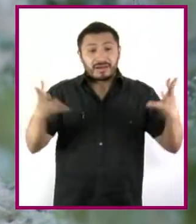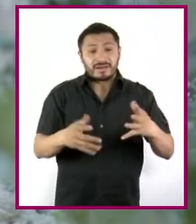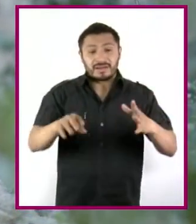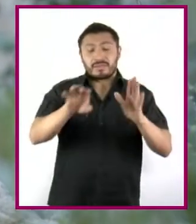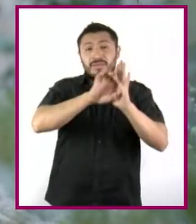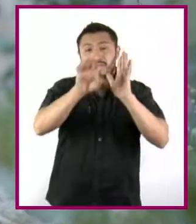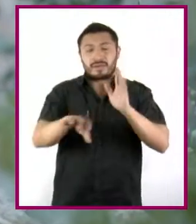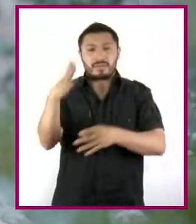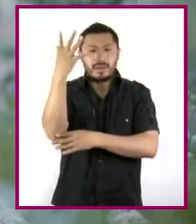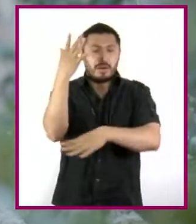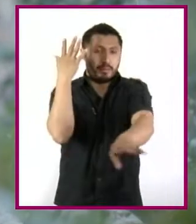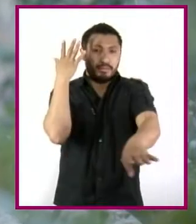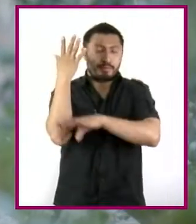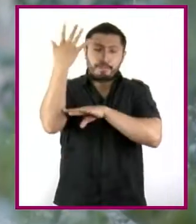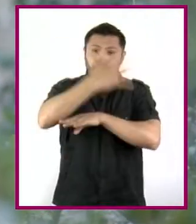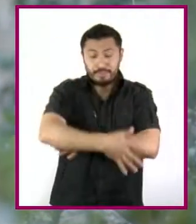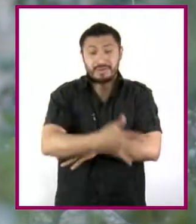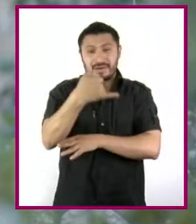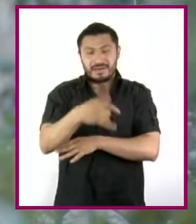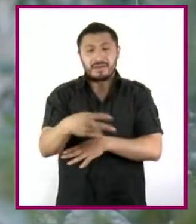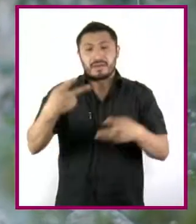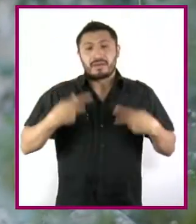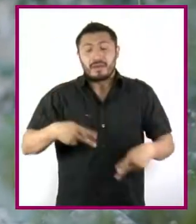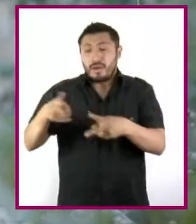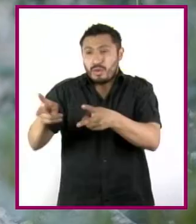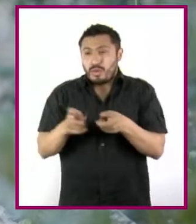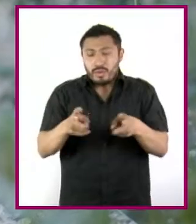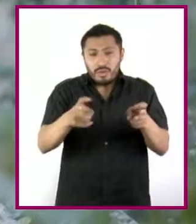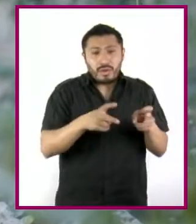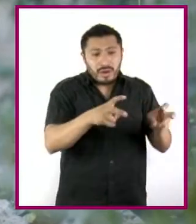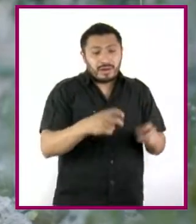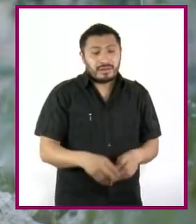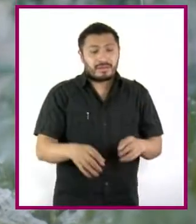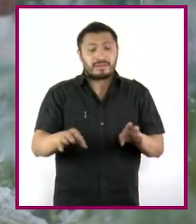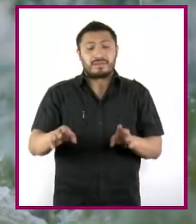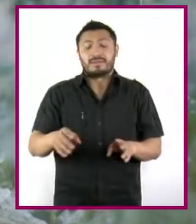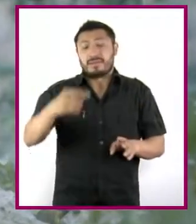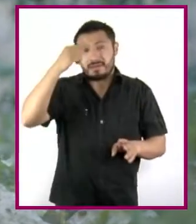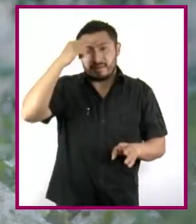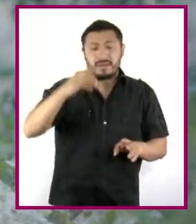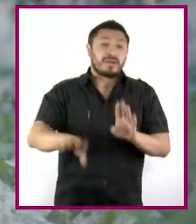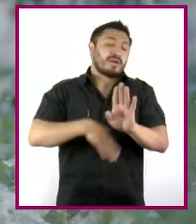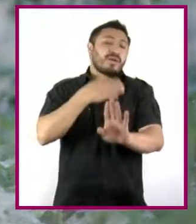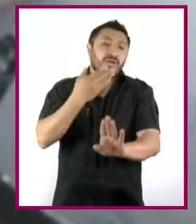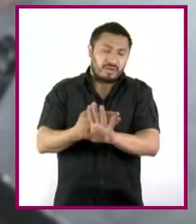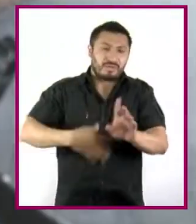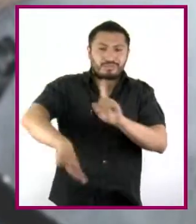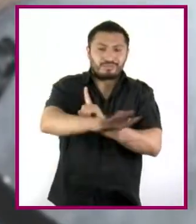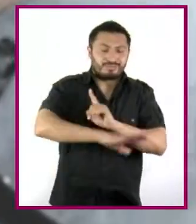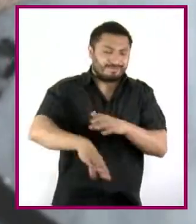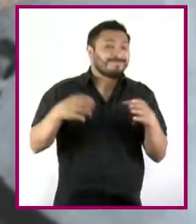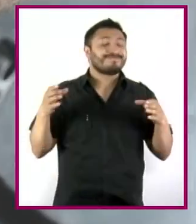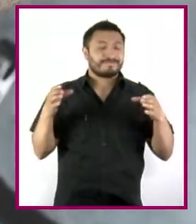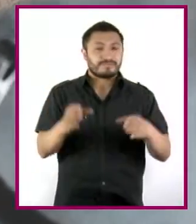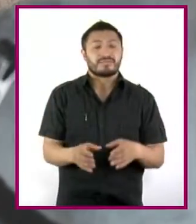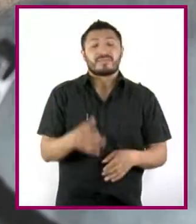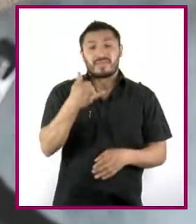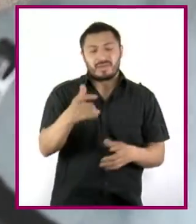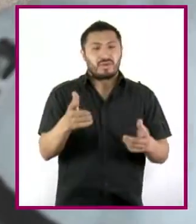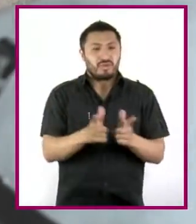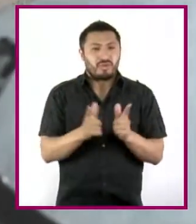tala de árboles y el reclutamiento de jóvenes, afectando mucho las relaciones que tenían con las comunidades. Los grupos